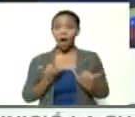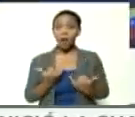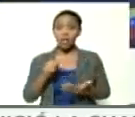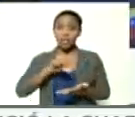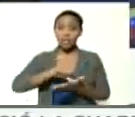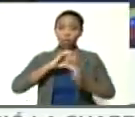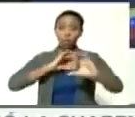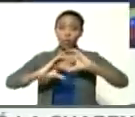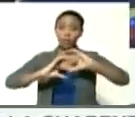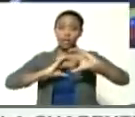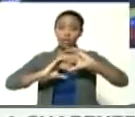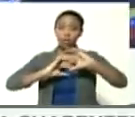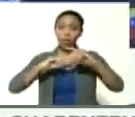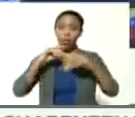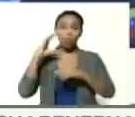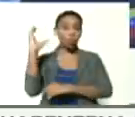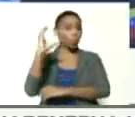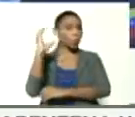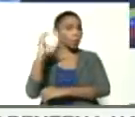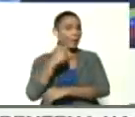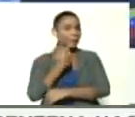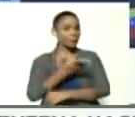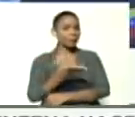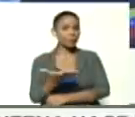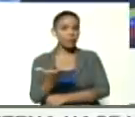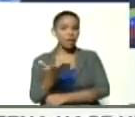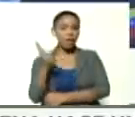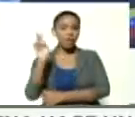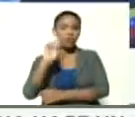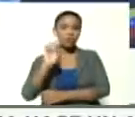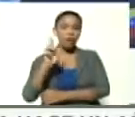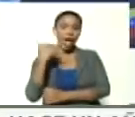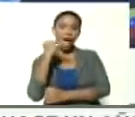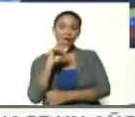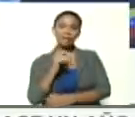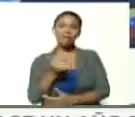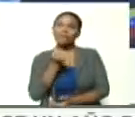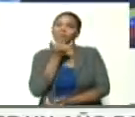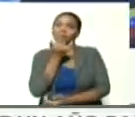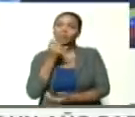de comunicación colombianos, se dice que el venezolano es un Estado fallido.